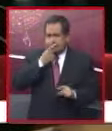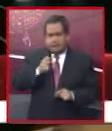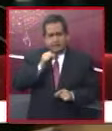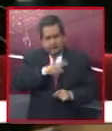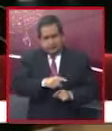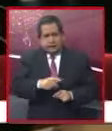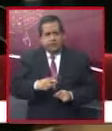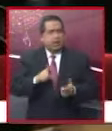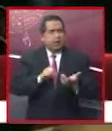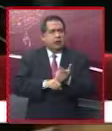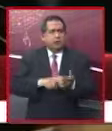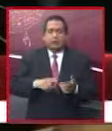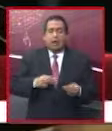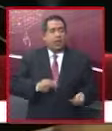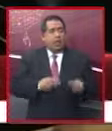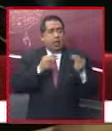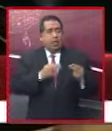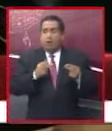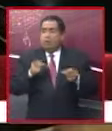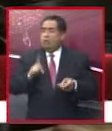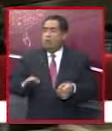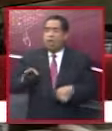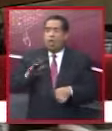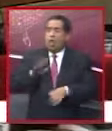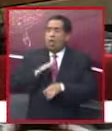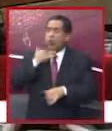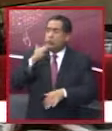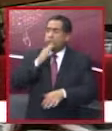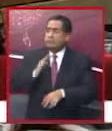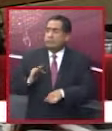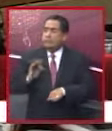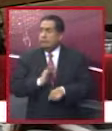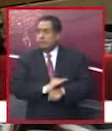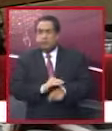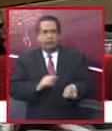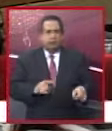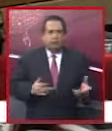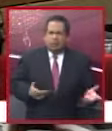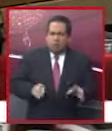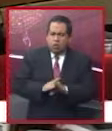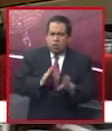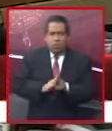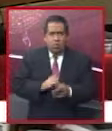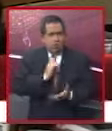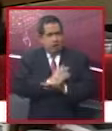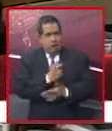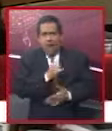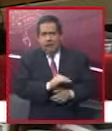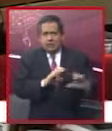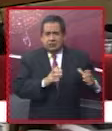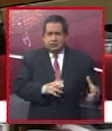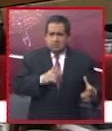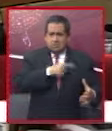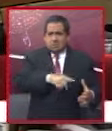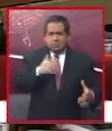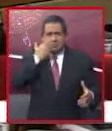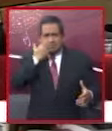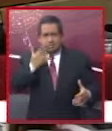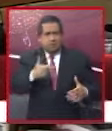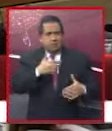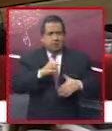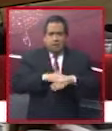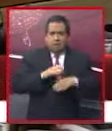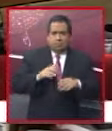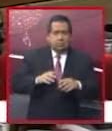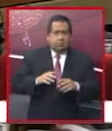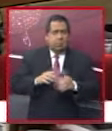quienes hacen negocios al amparo de la corrupción y como método único de exclusividad para tener una